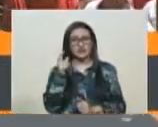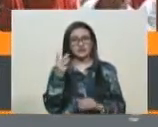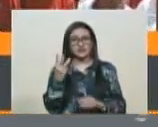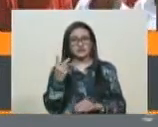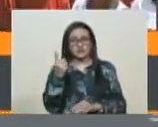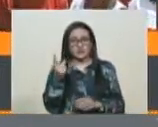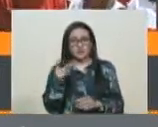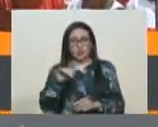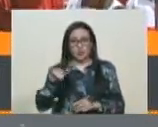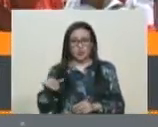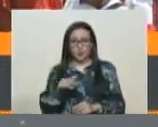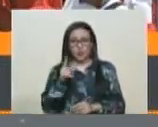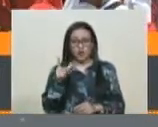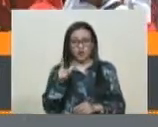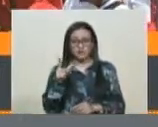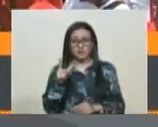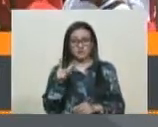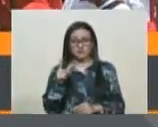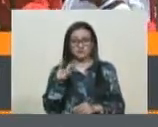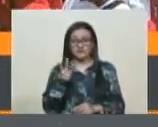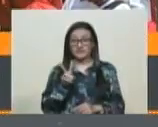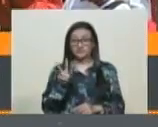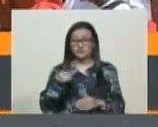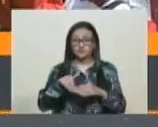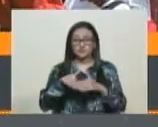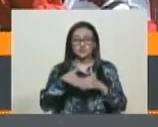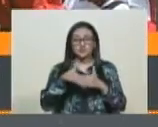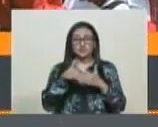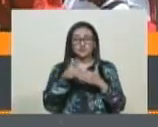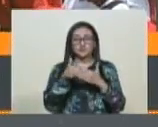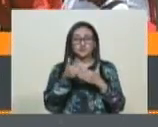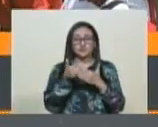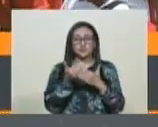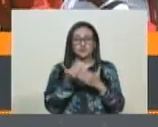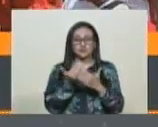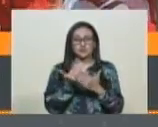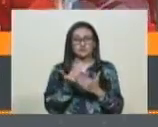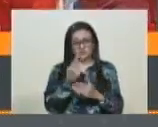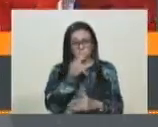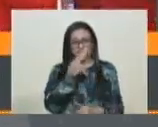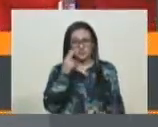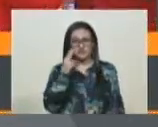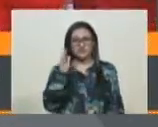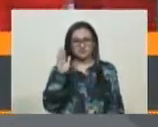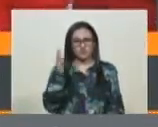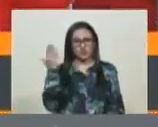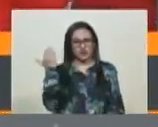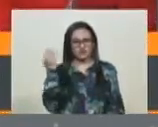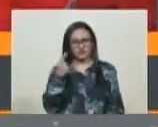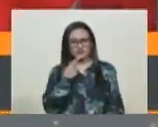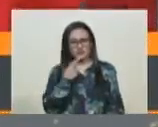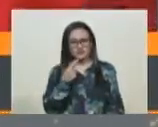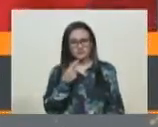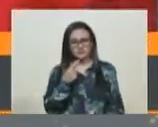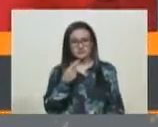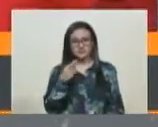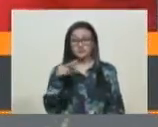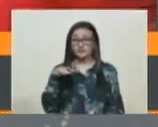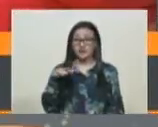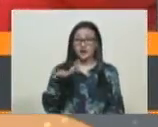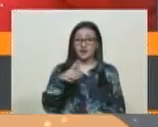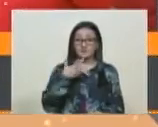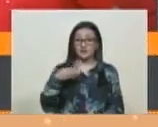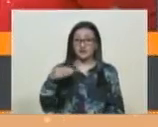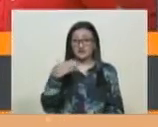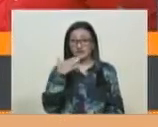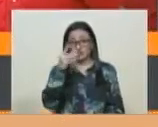julio, mientras Venezuela amanecía con un lindo amanecer, como lo prometimos y así ocurrió, el jefe del imperio sancionaba